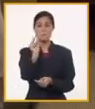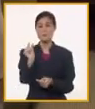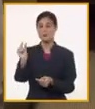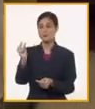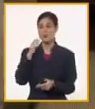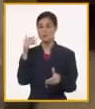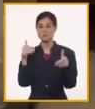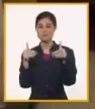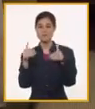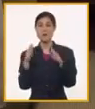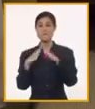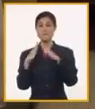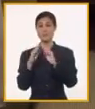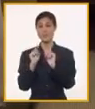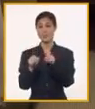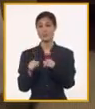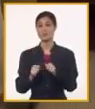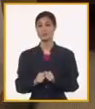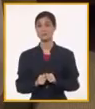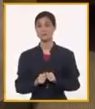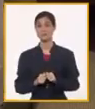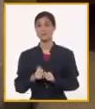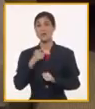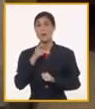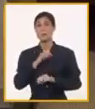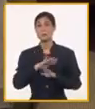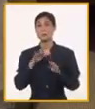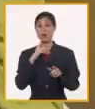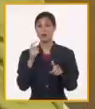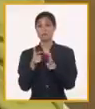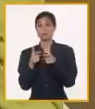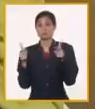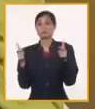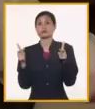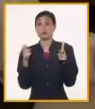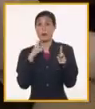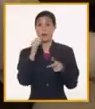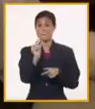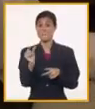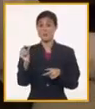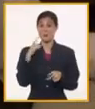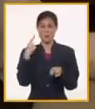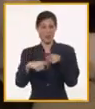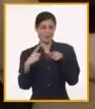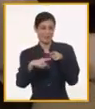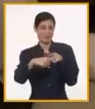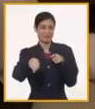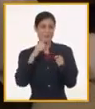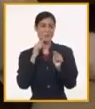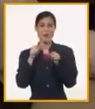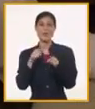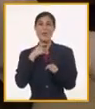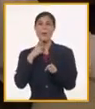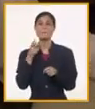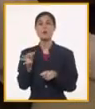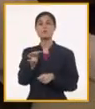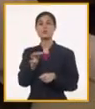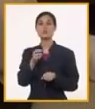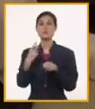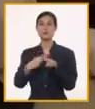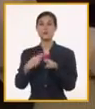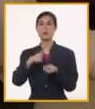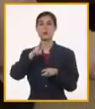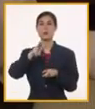Y había bastante. Siempre ha sido un pueblo como inquieto, ¿no? era un territorio que tenía, para